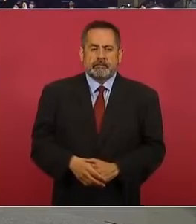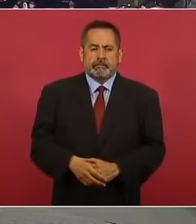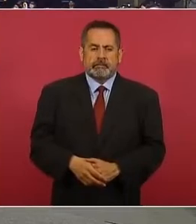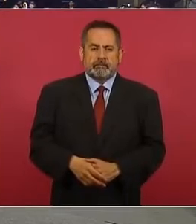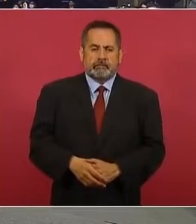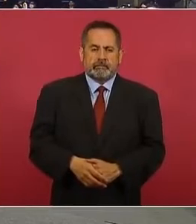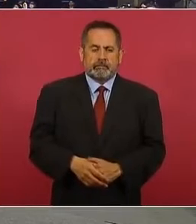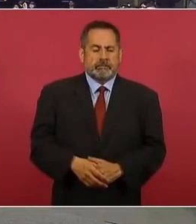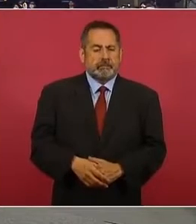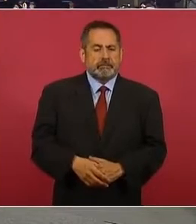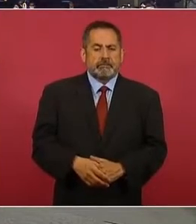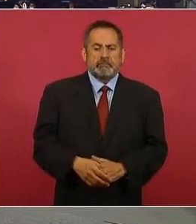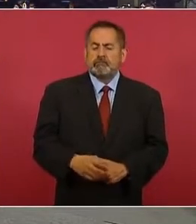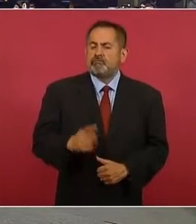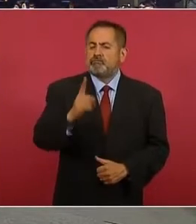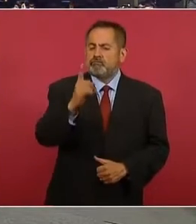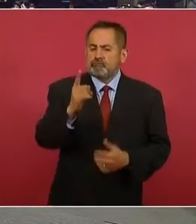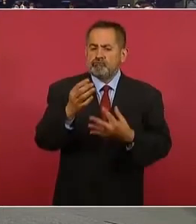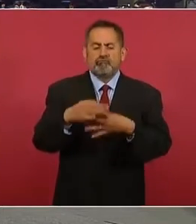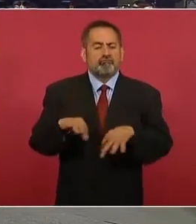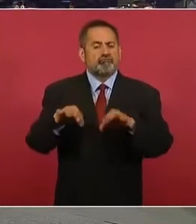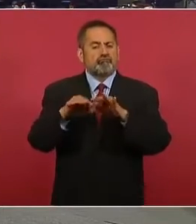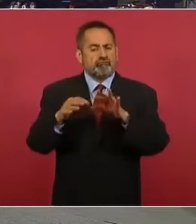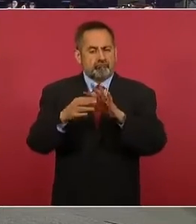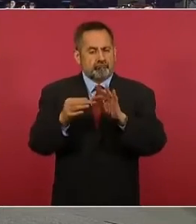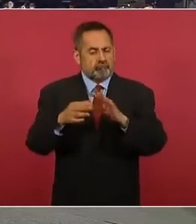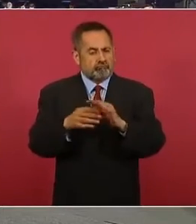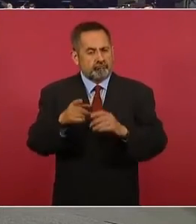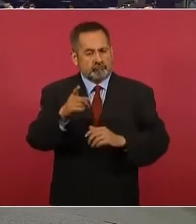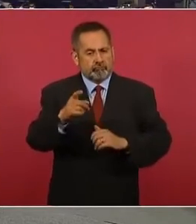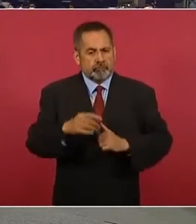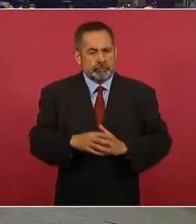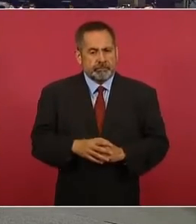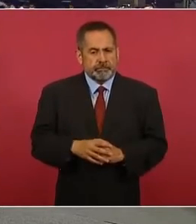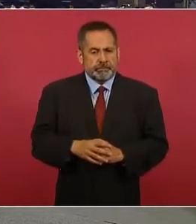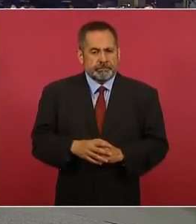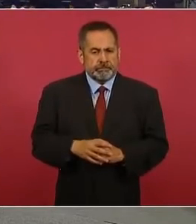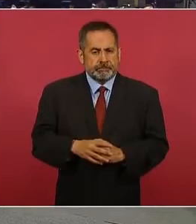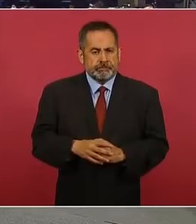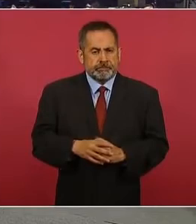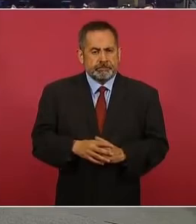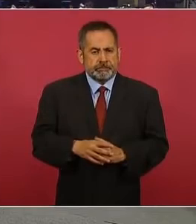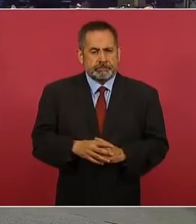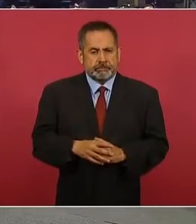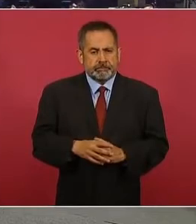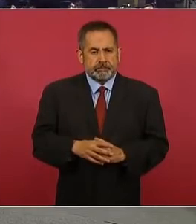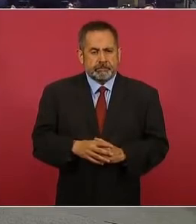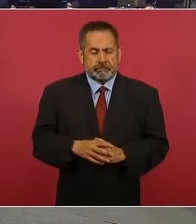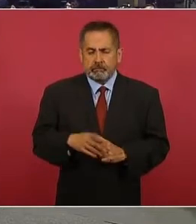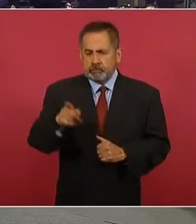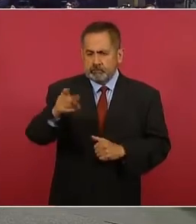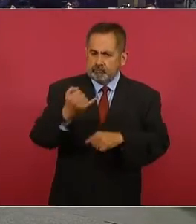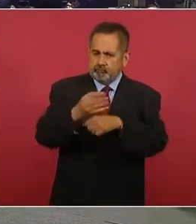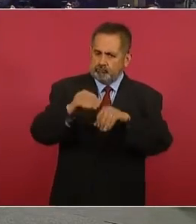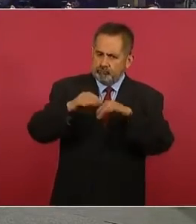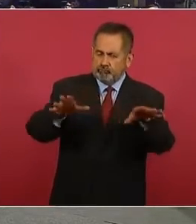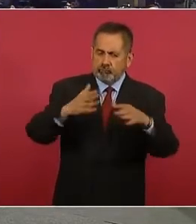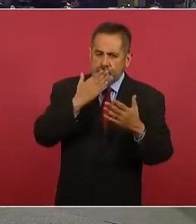Es muy importante lo que das a conocer,